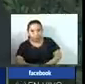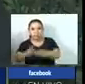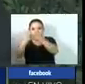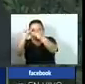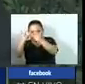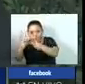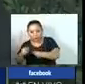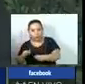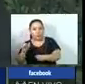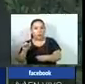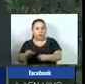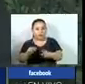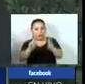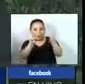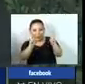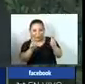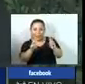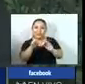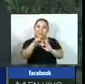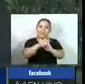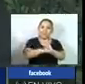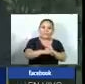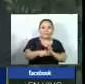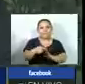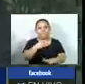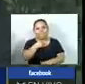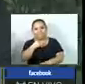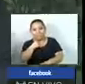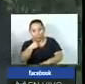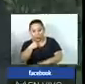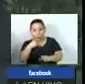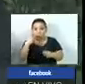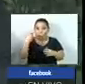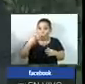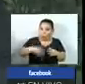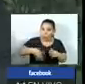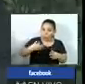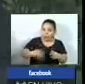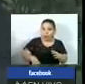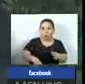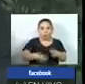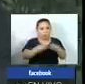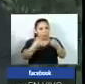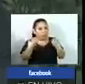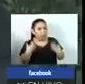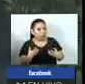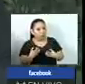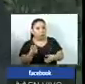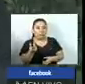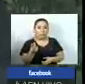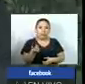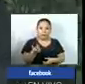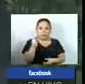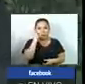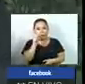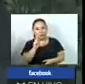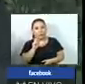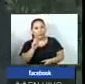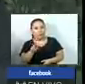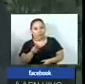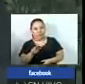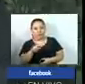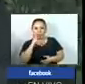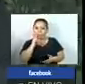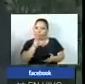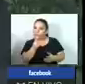complejos y de montos significativos que estén involucrando actos